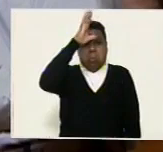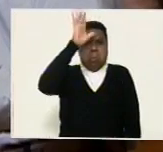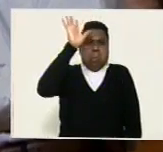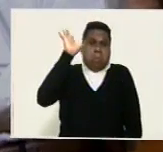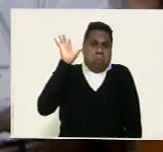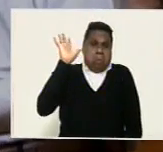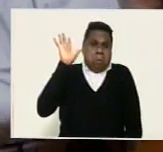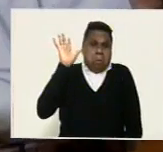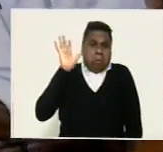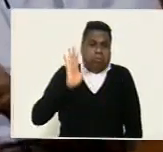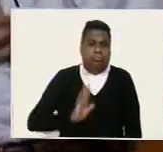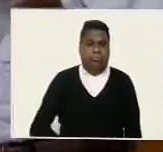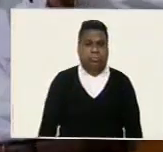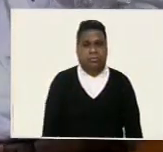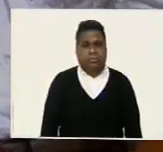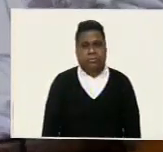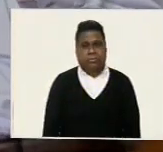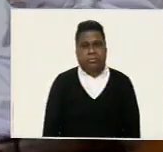No veo.